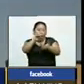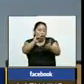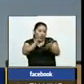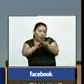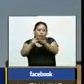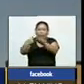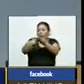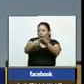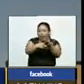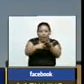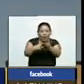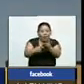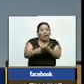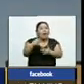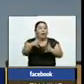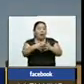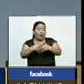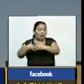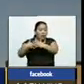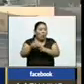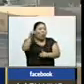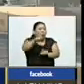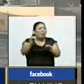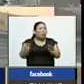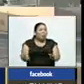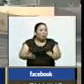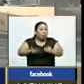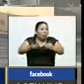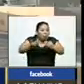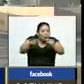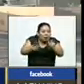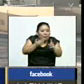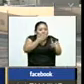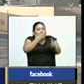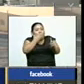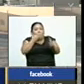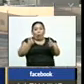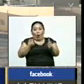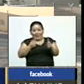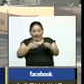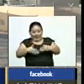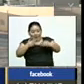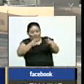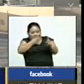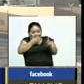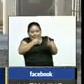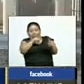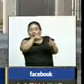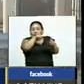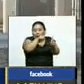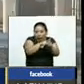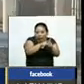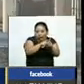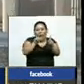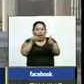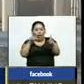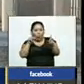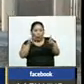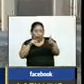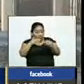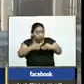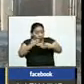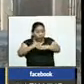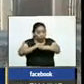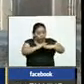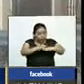polémica en Estados Unidos, en esta ocasión por ser objeto de burla entre agentes y ex empleados de la Oficina de Aduanas y Protección Fronteriza.